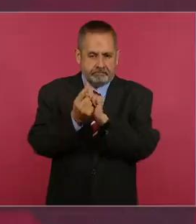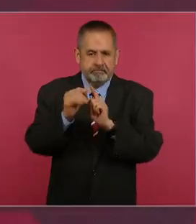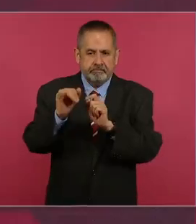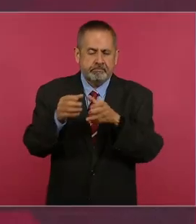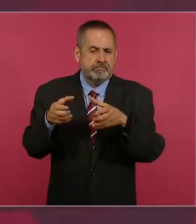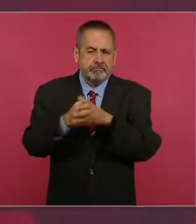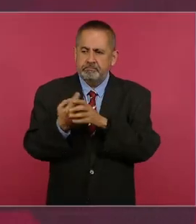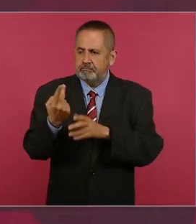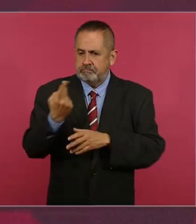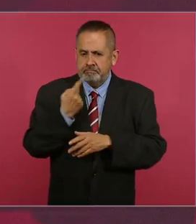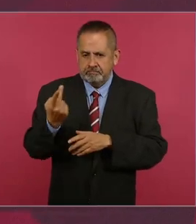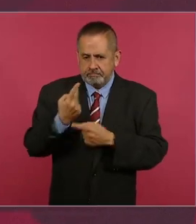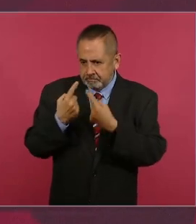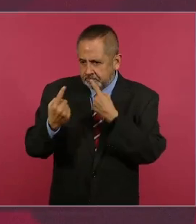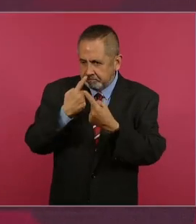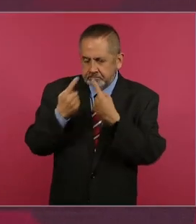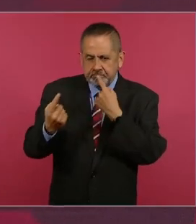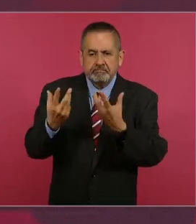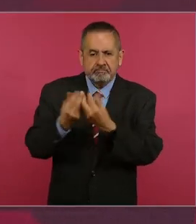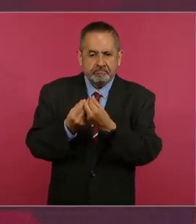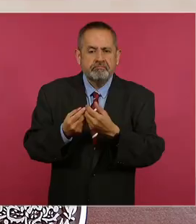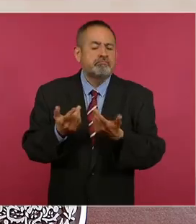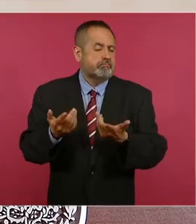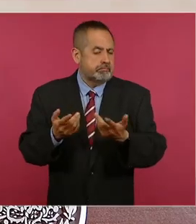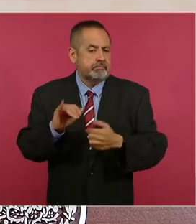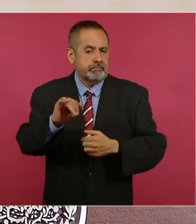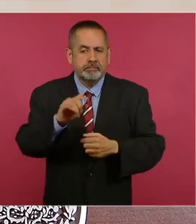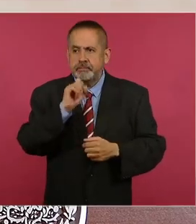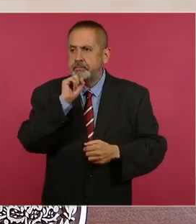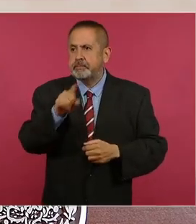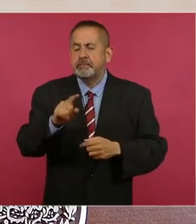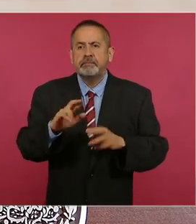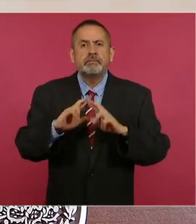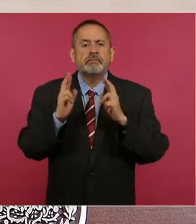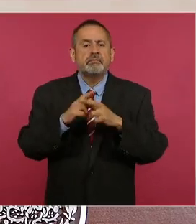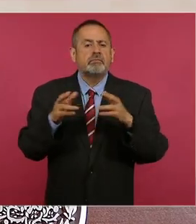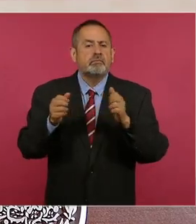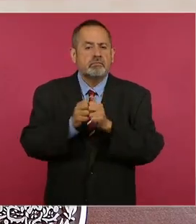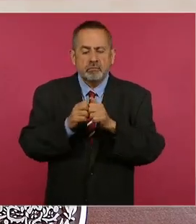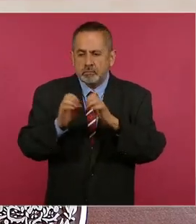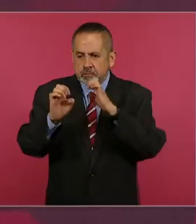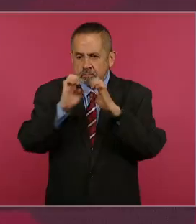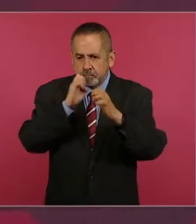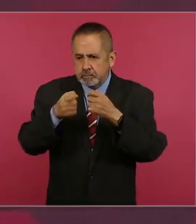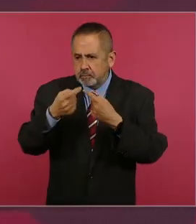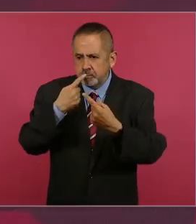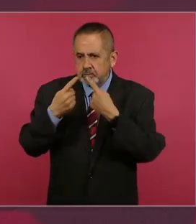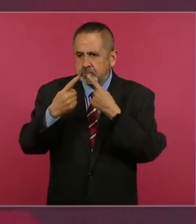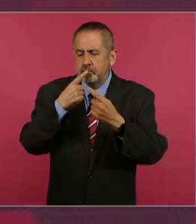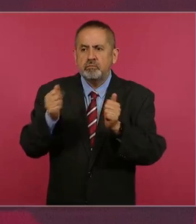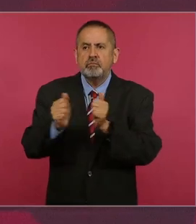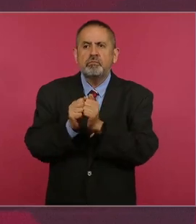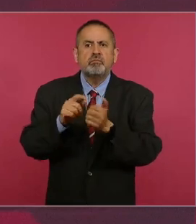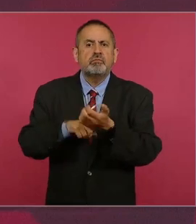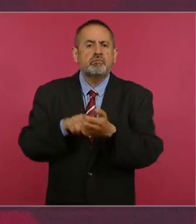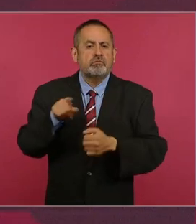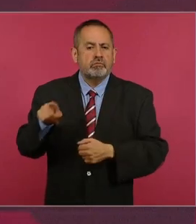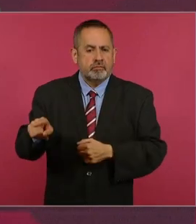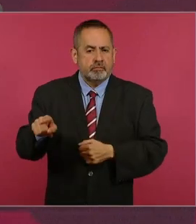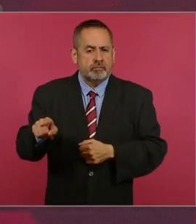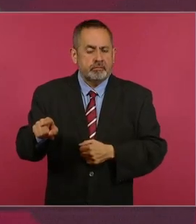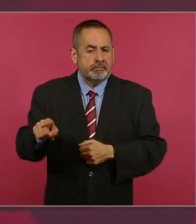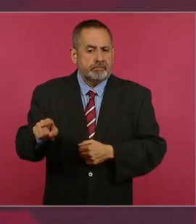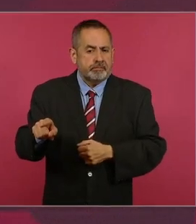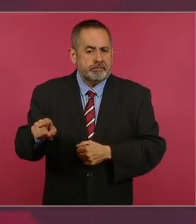reunión bilateral. Voy a tener una entrevista, una bilateral con el